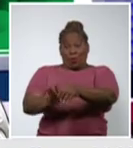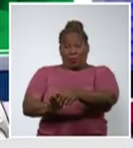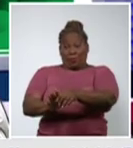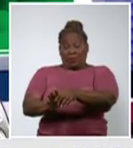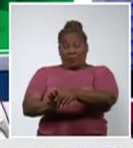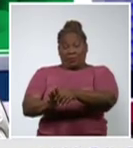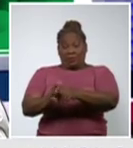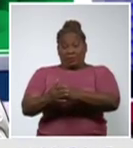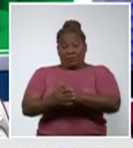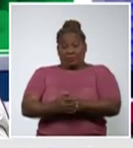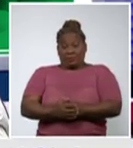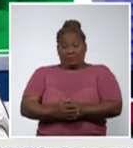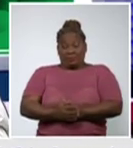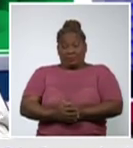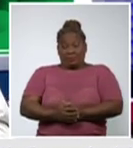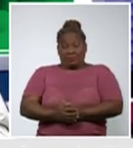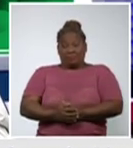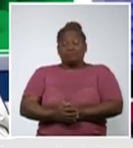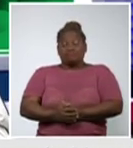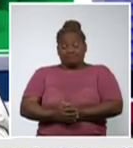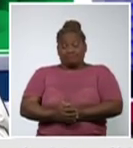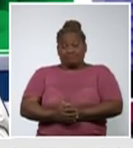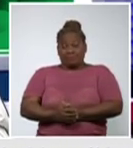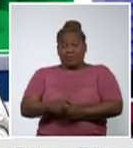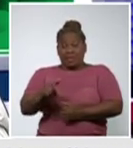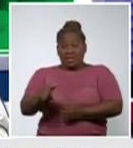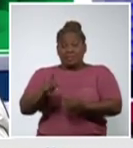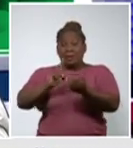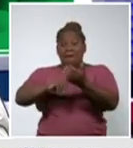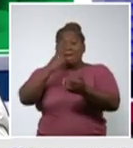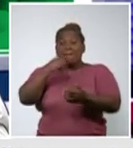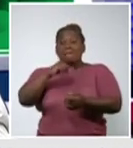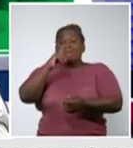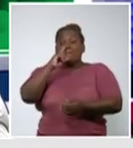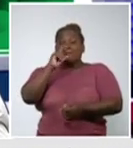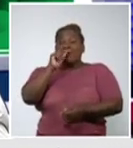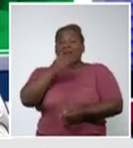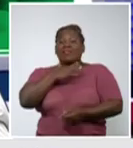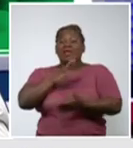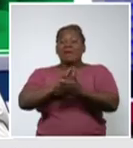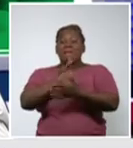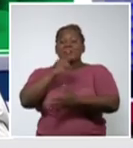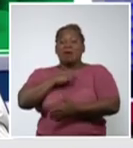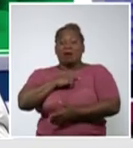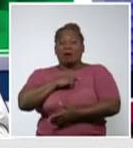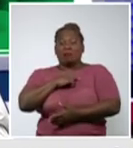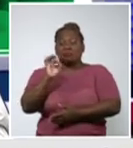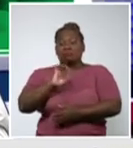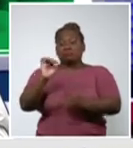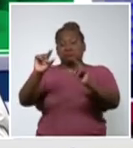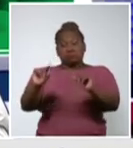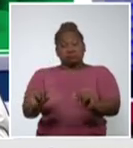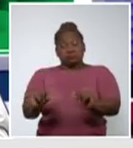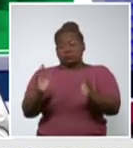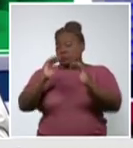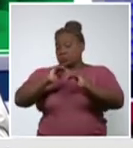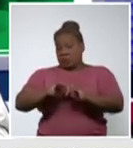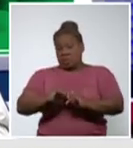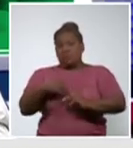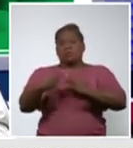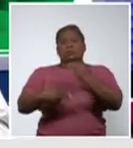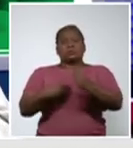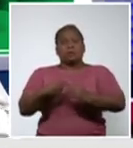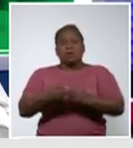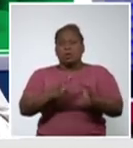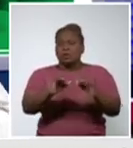que todavía es una pandemia, no ha logrado una reducción, pues es verdad que se han hecho algunos comentarios,